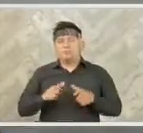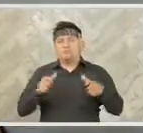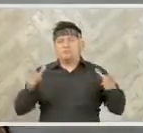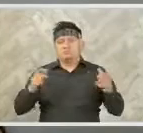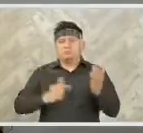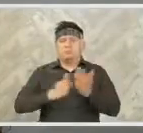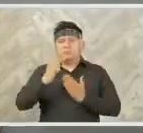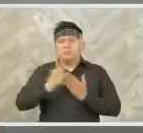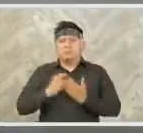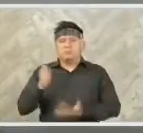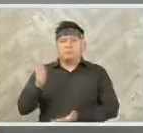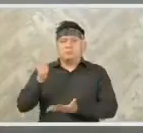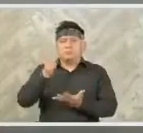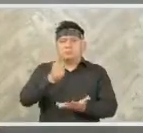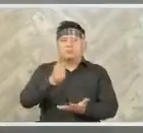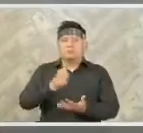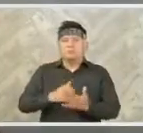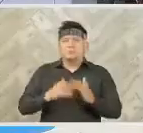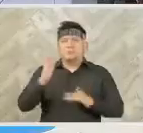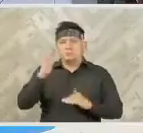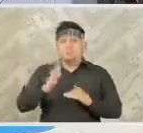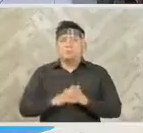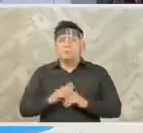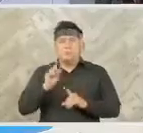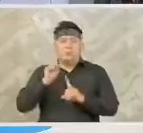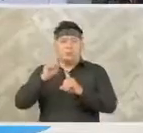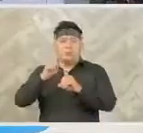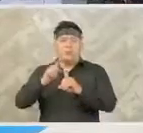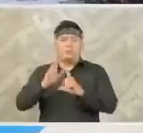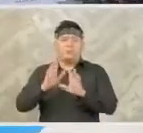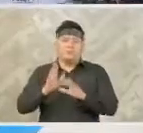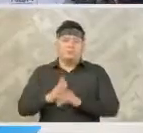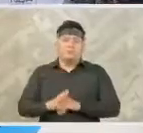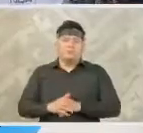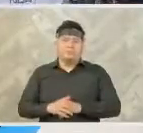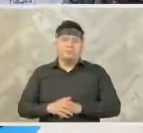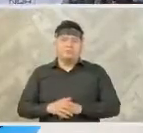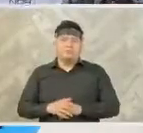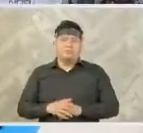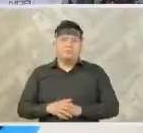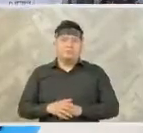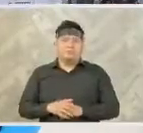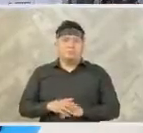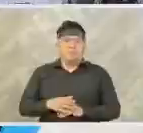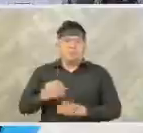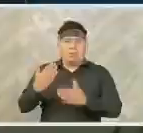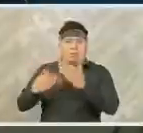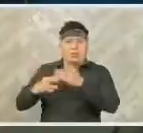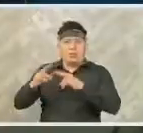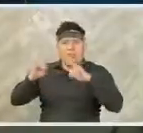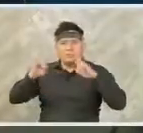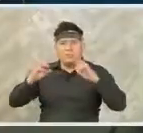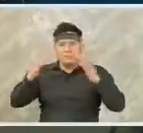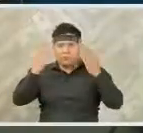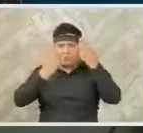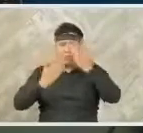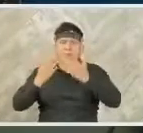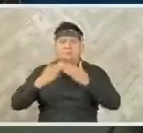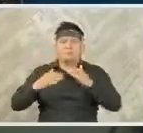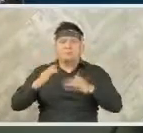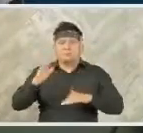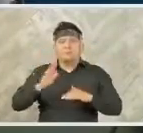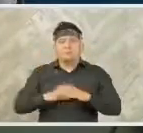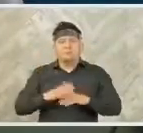grandes inversiones que además han superado nuestras metas y han superado todos los pronósticos que teníamos nosotros, incluso a pesar